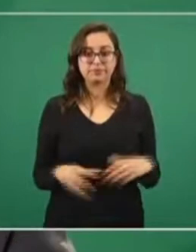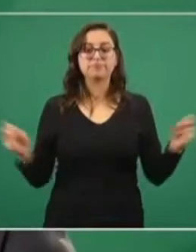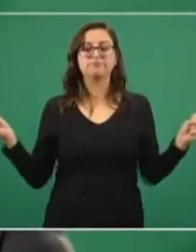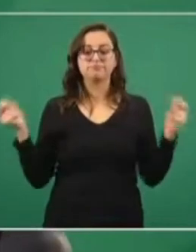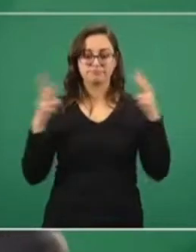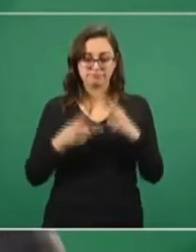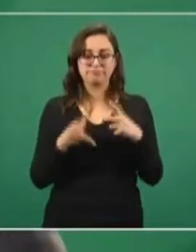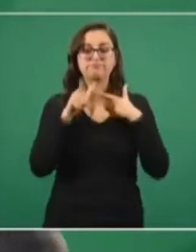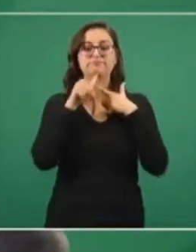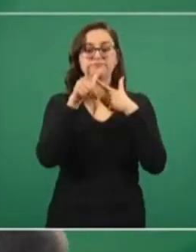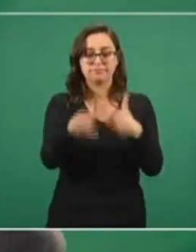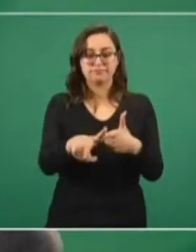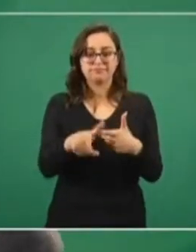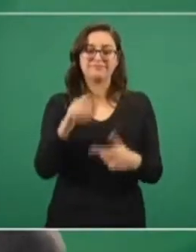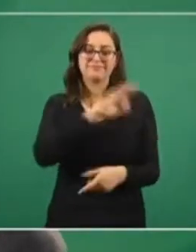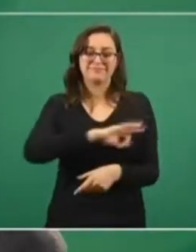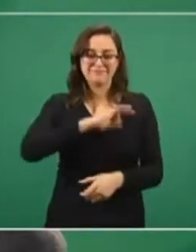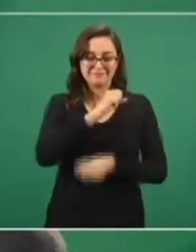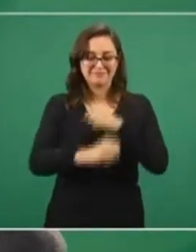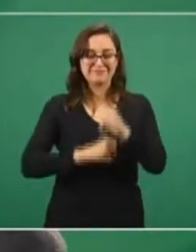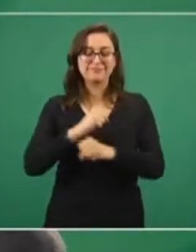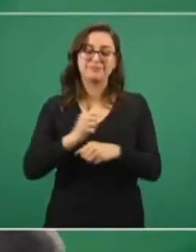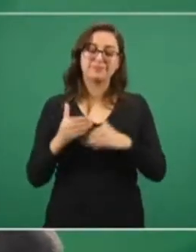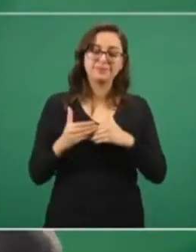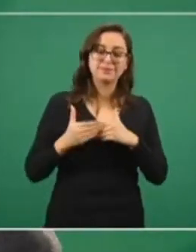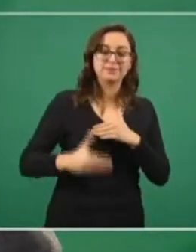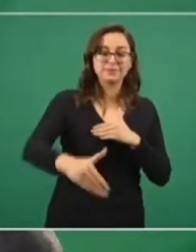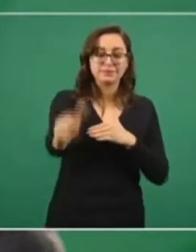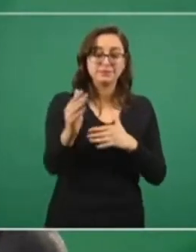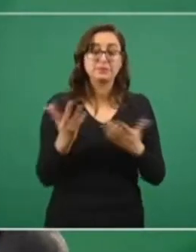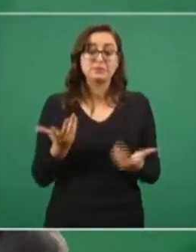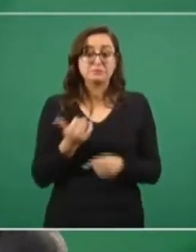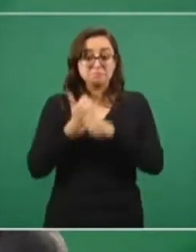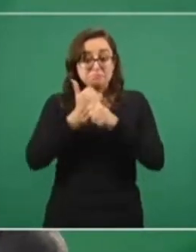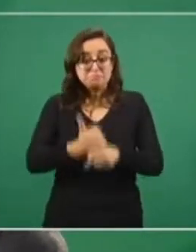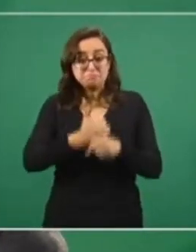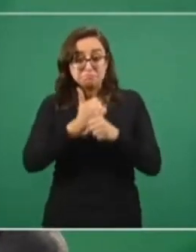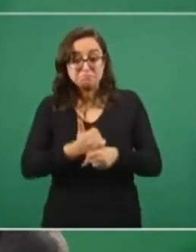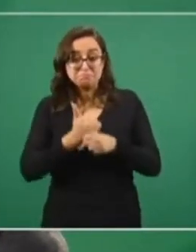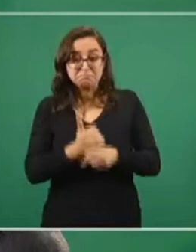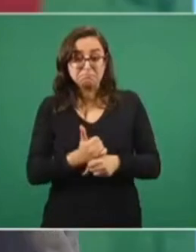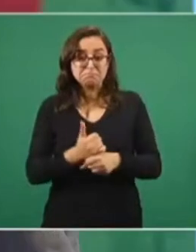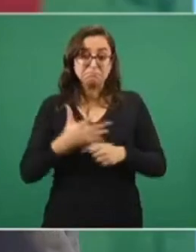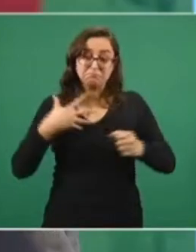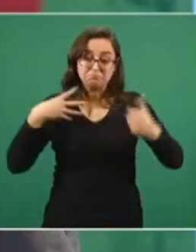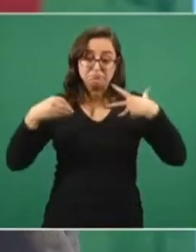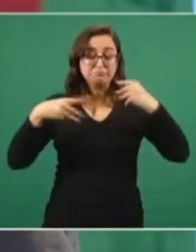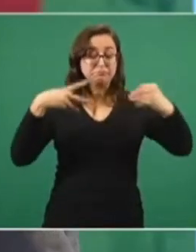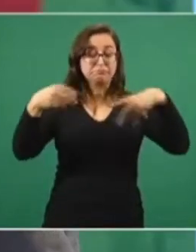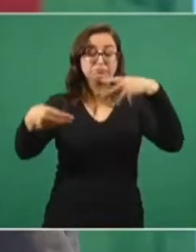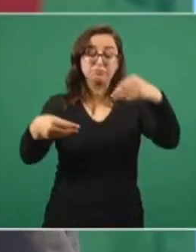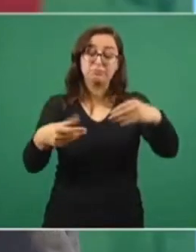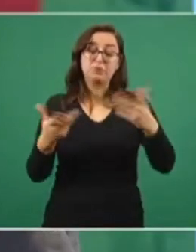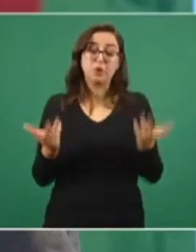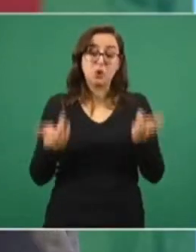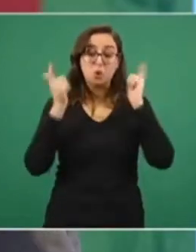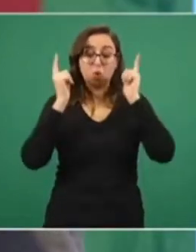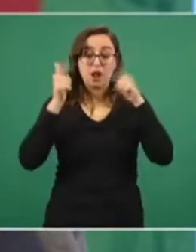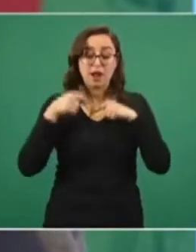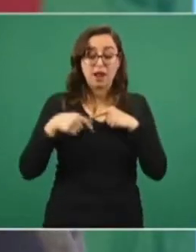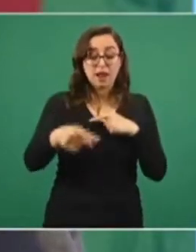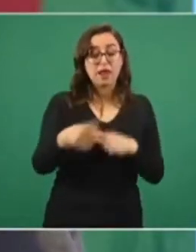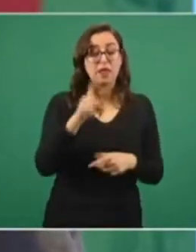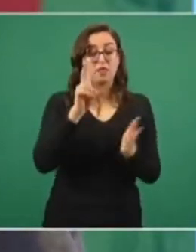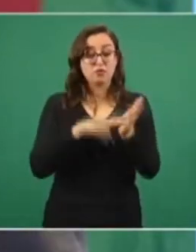vemos, seguimos viéndonos, feliz año nuevo, ojalá que a pesar de la adversidad que nos ha traído esta epidemia, el año